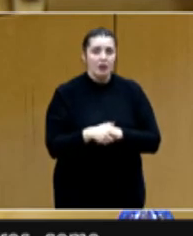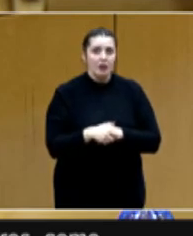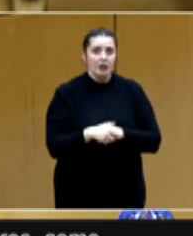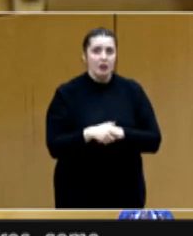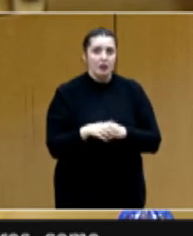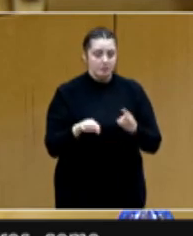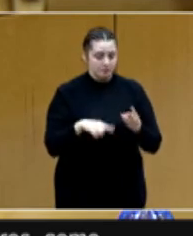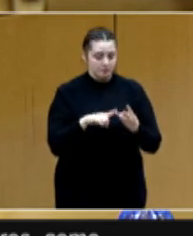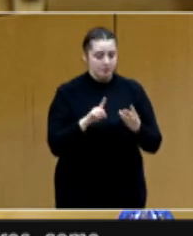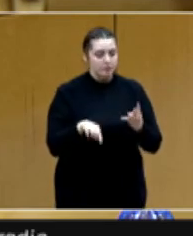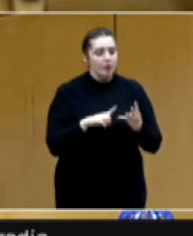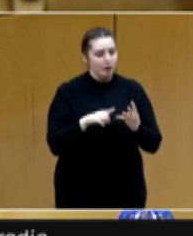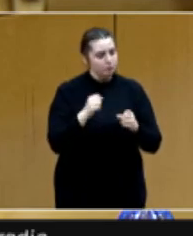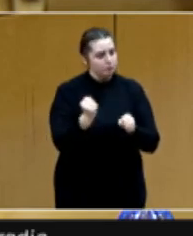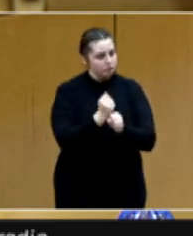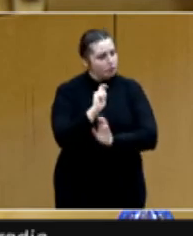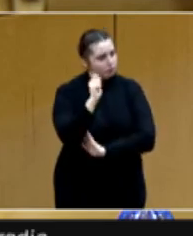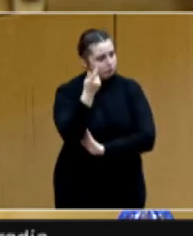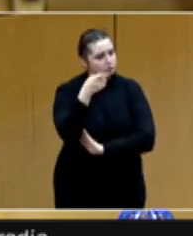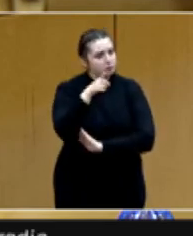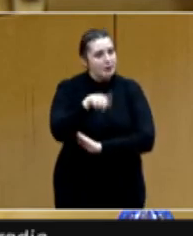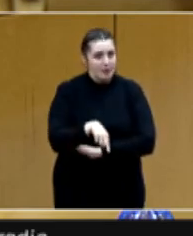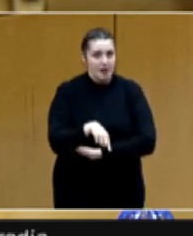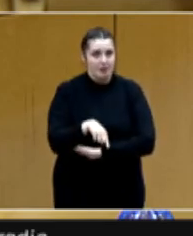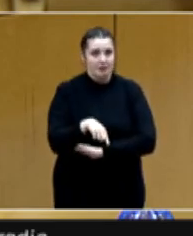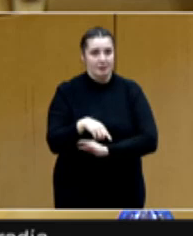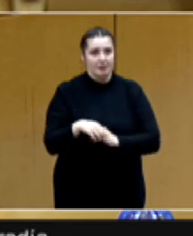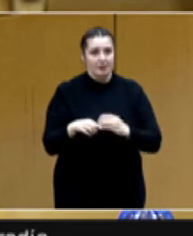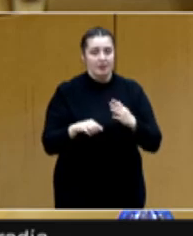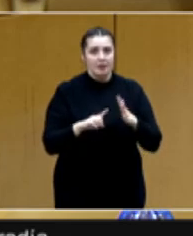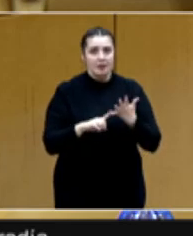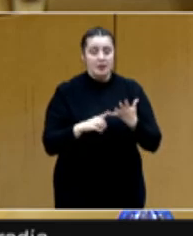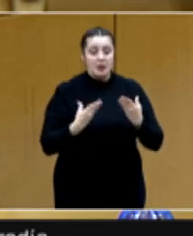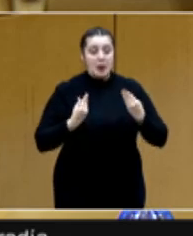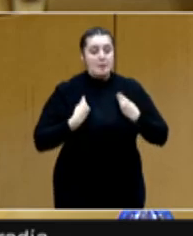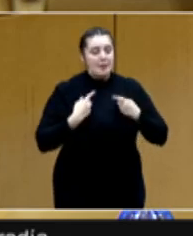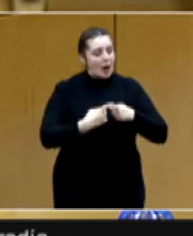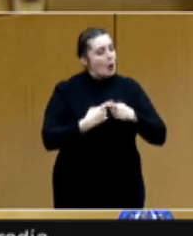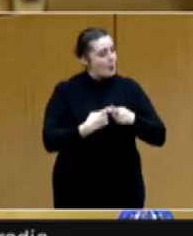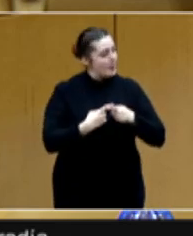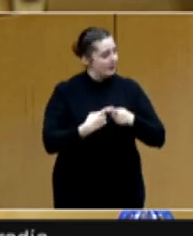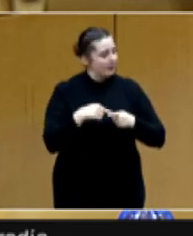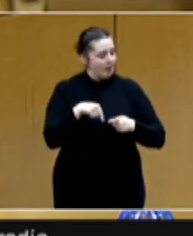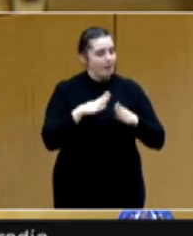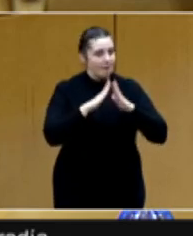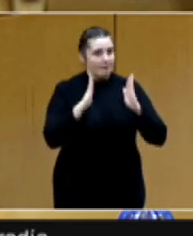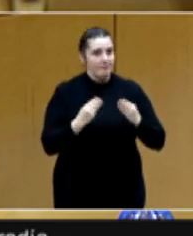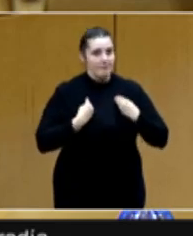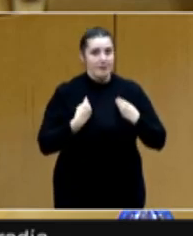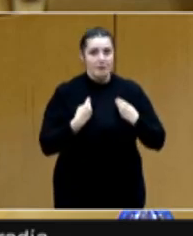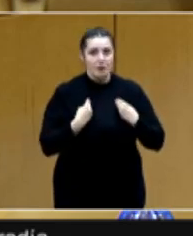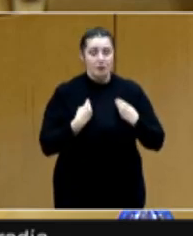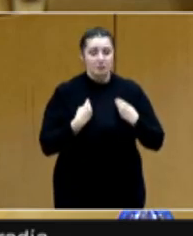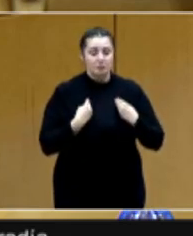tener un trabajo estás en una vivienda compartida durante